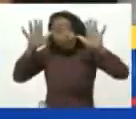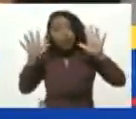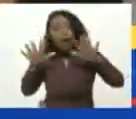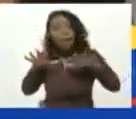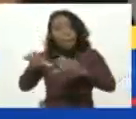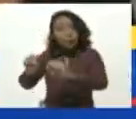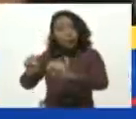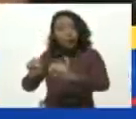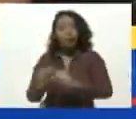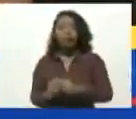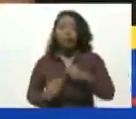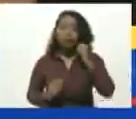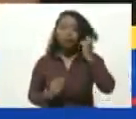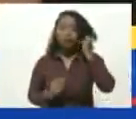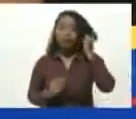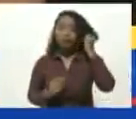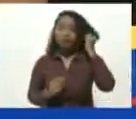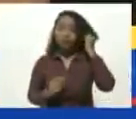imperialista,